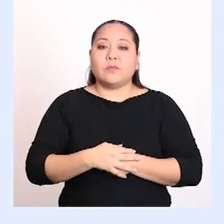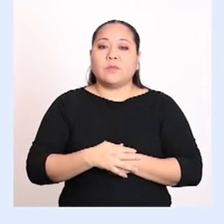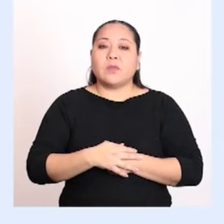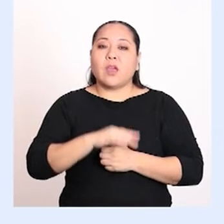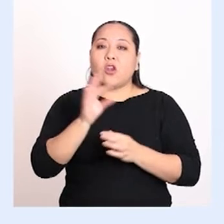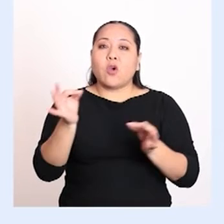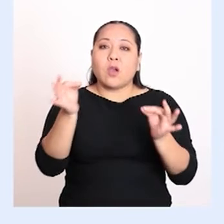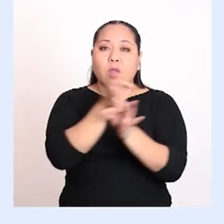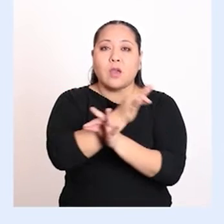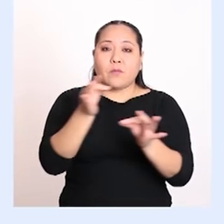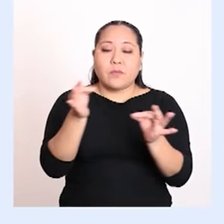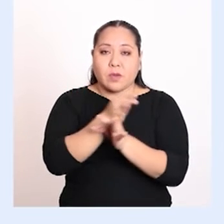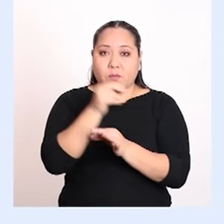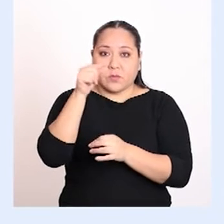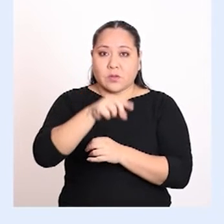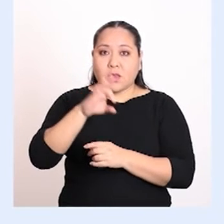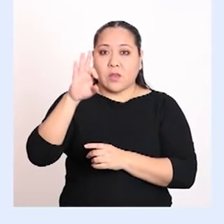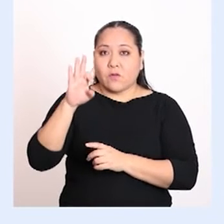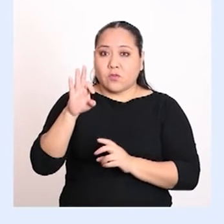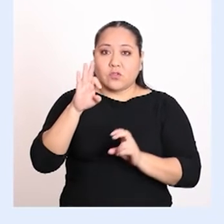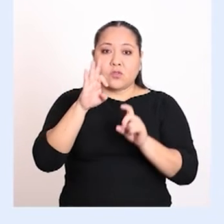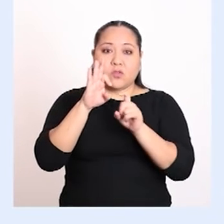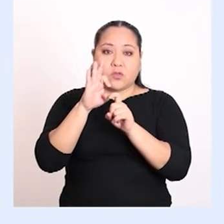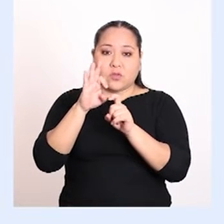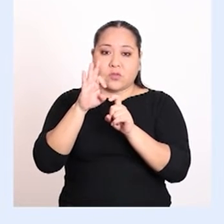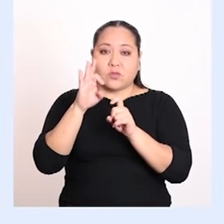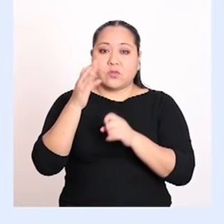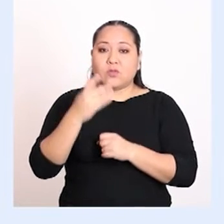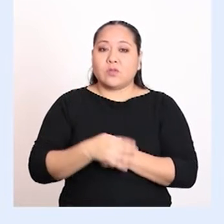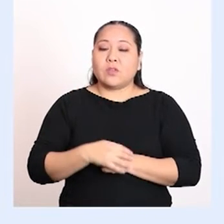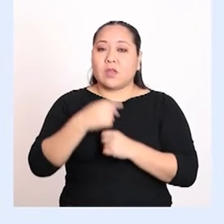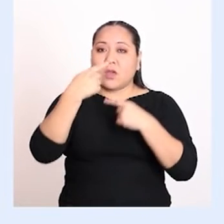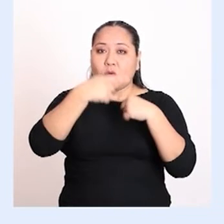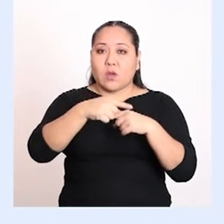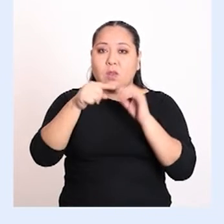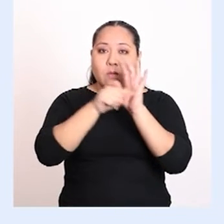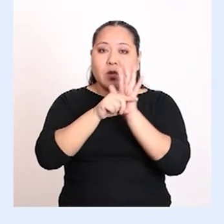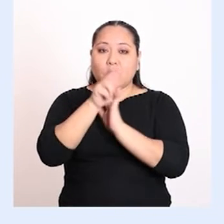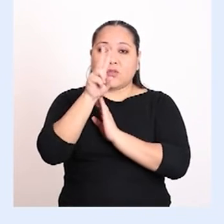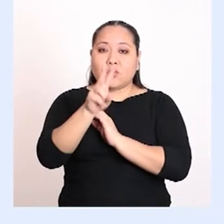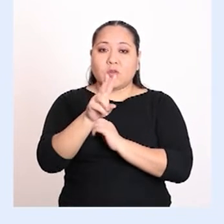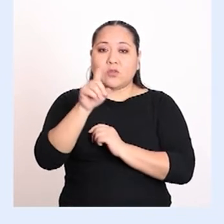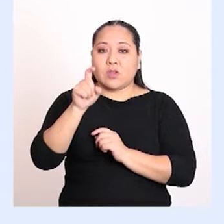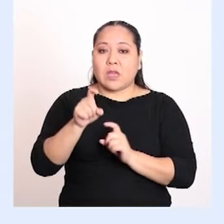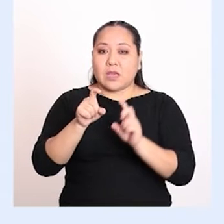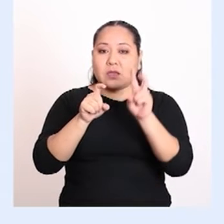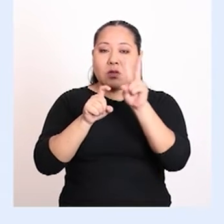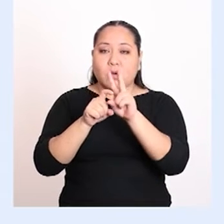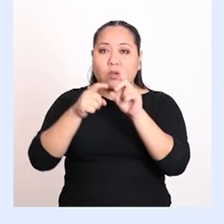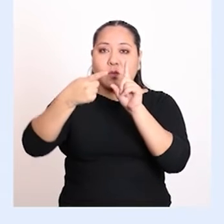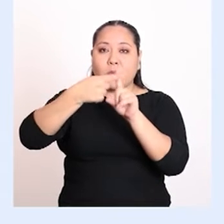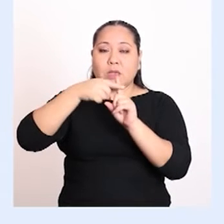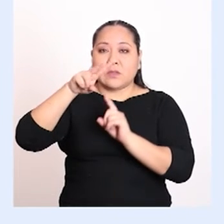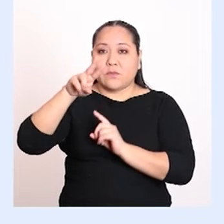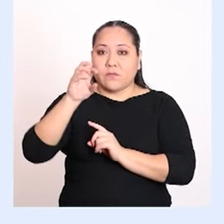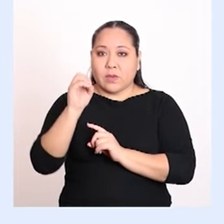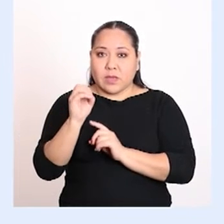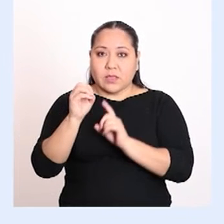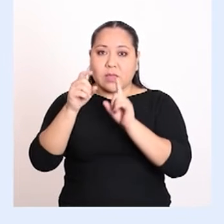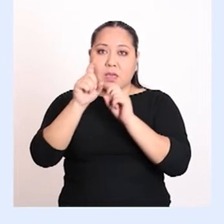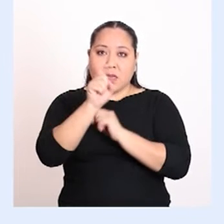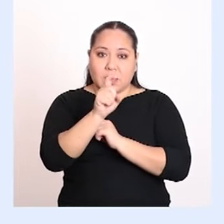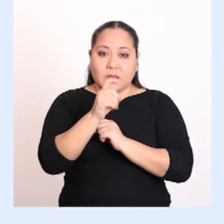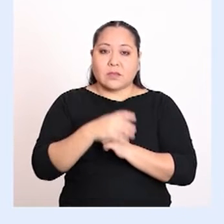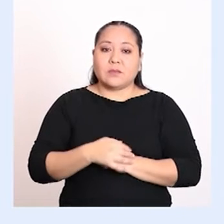lo reemplazamos en la función f de x igual a menos 2x cuadrado más